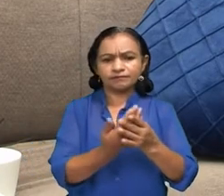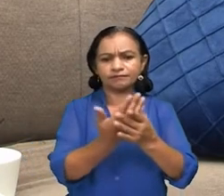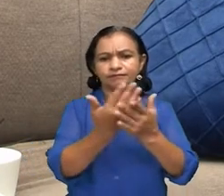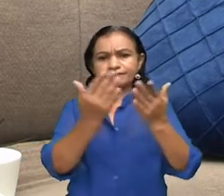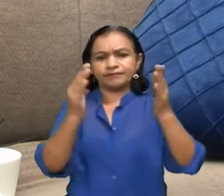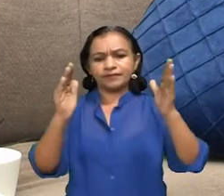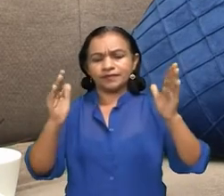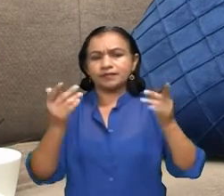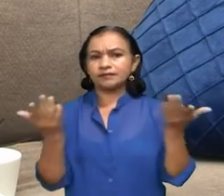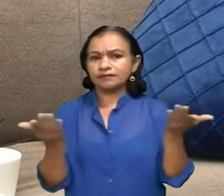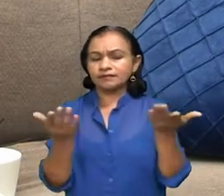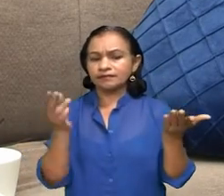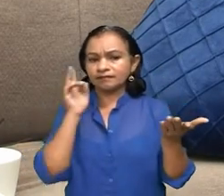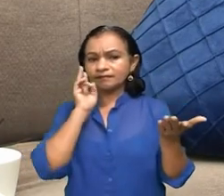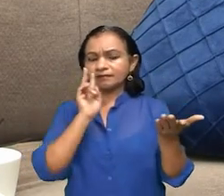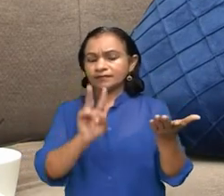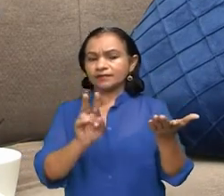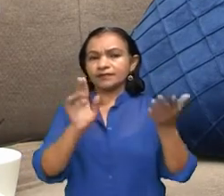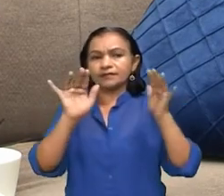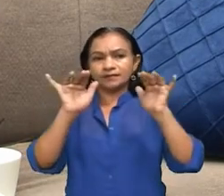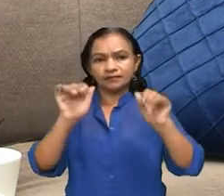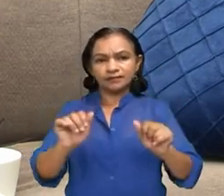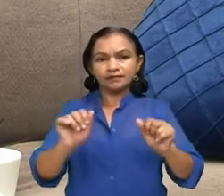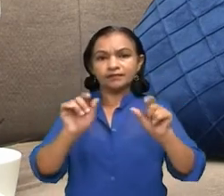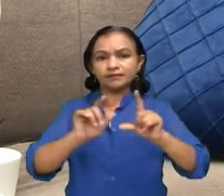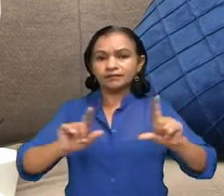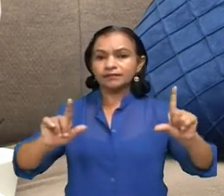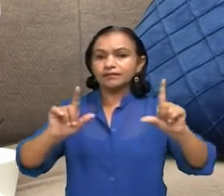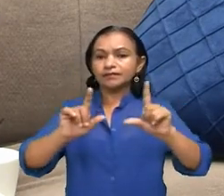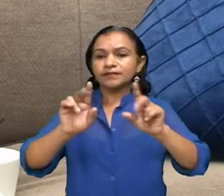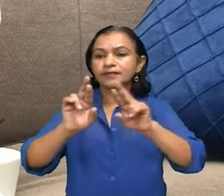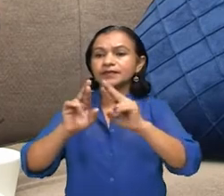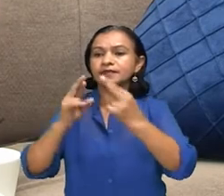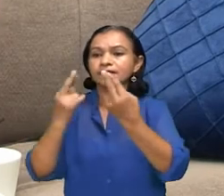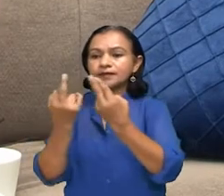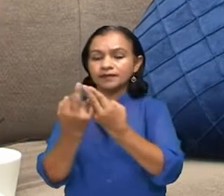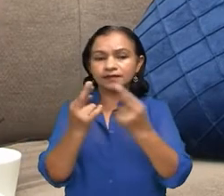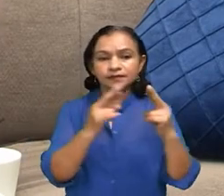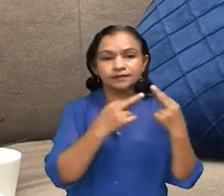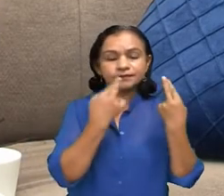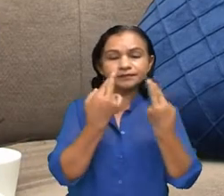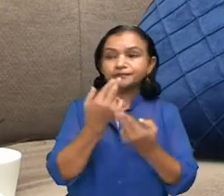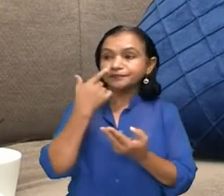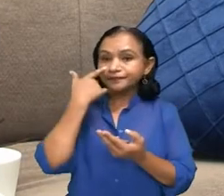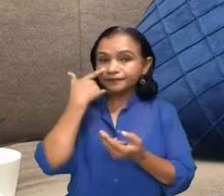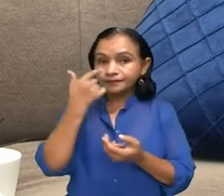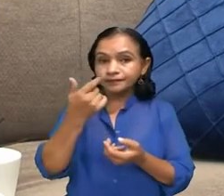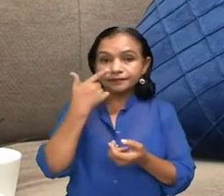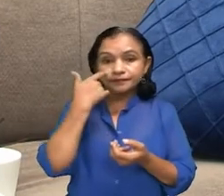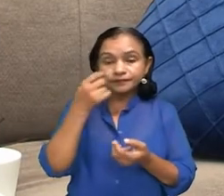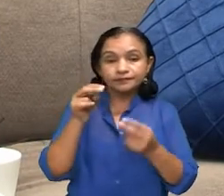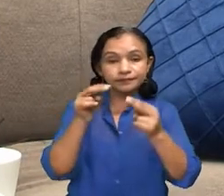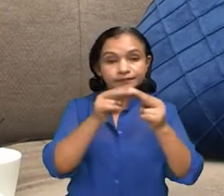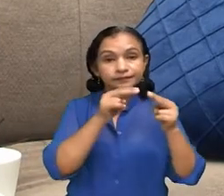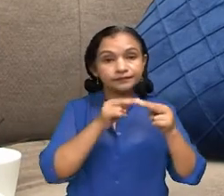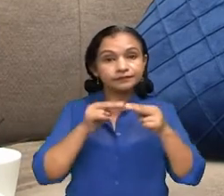ya venimos a tener este espacio donde nos reunimos, donde nos conocimos,